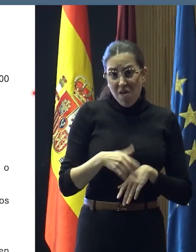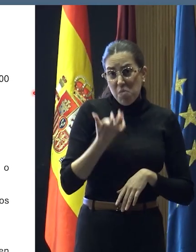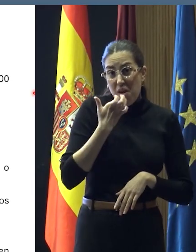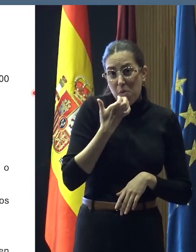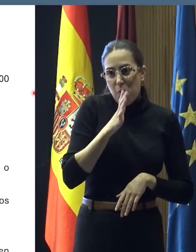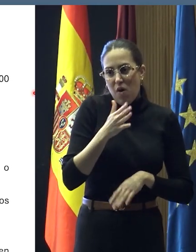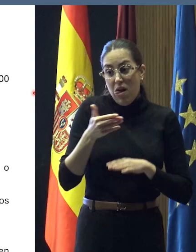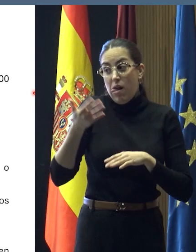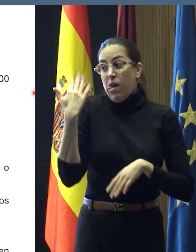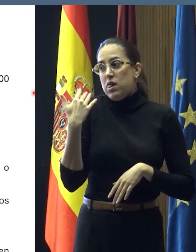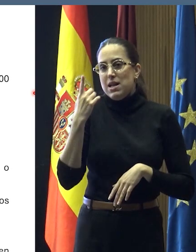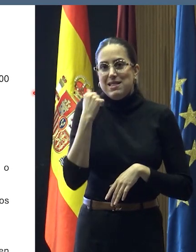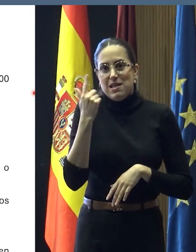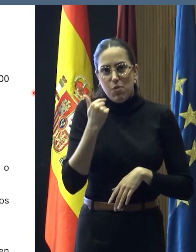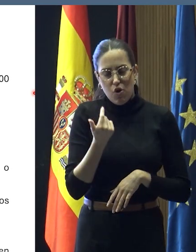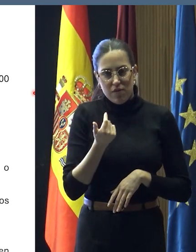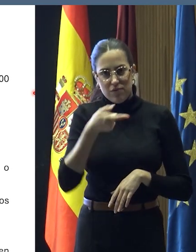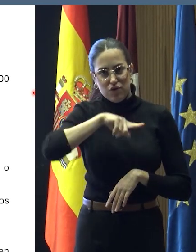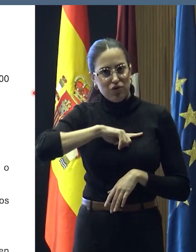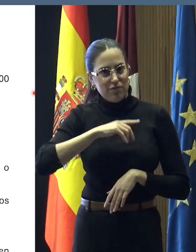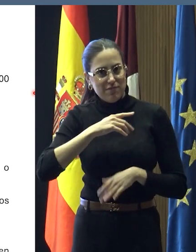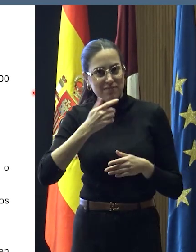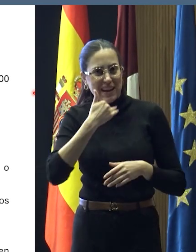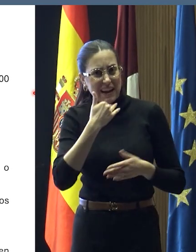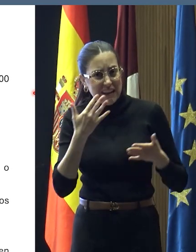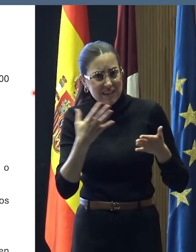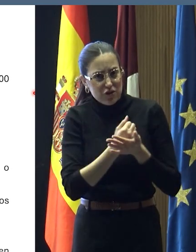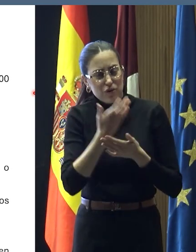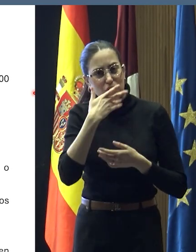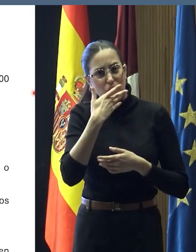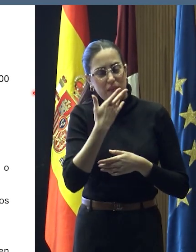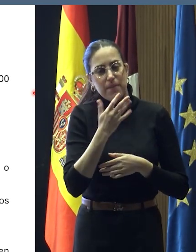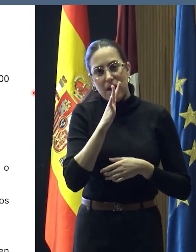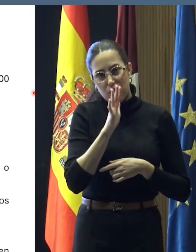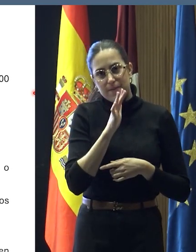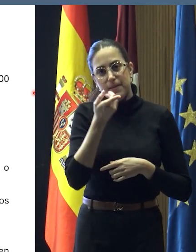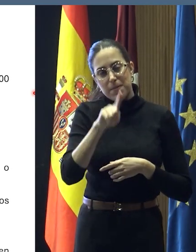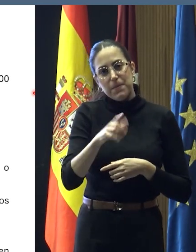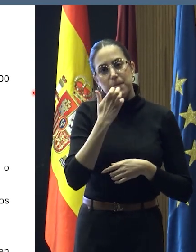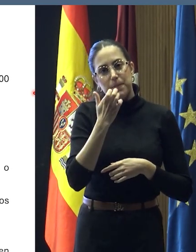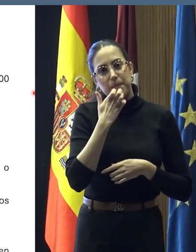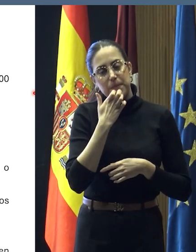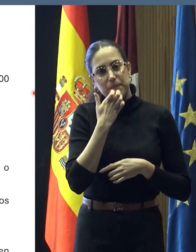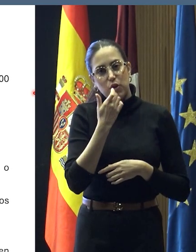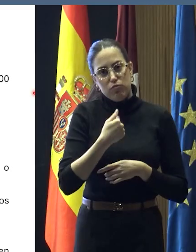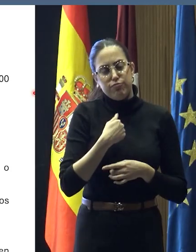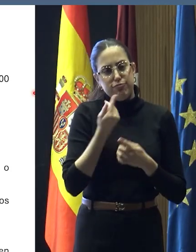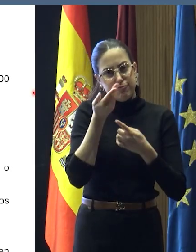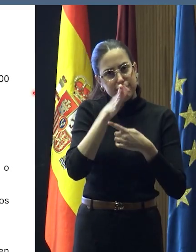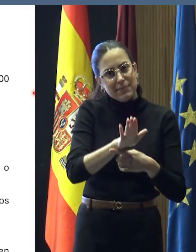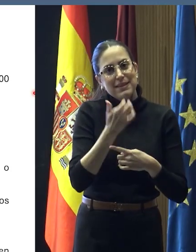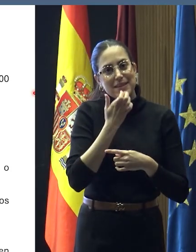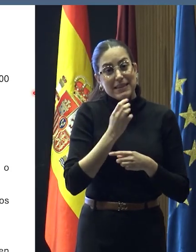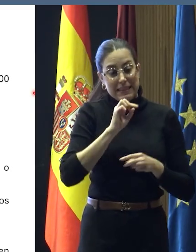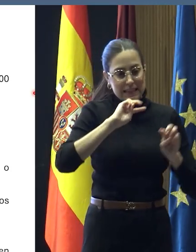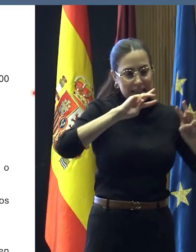típico, ¿verdad?, que conocemos casi todos. Ahora os mostraré qué es lo que encontramos si ponemos en